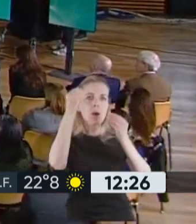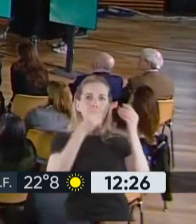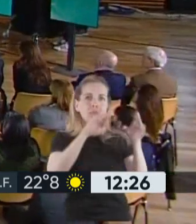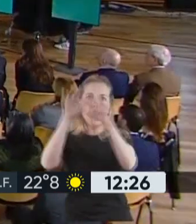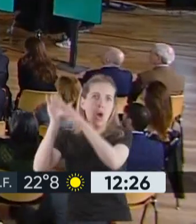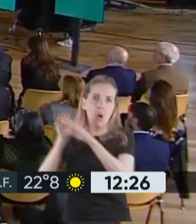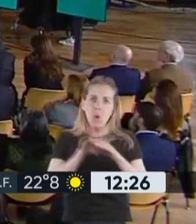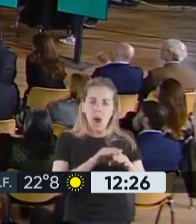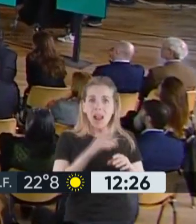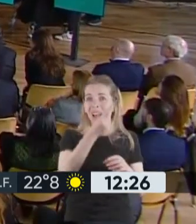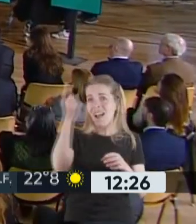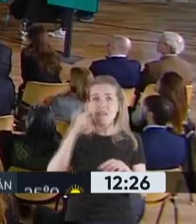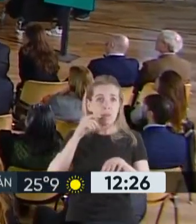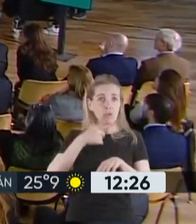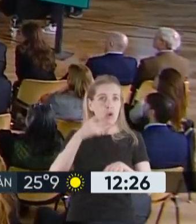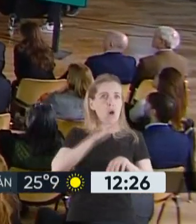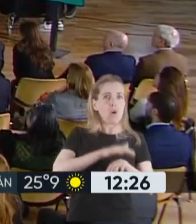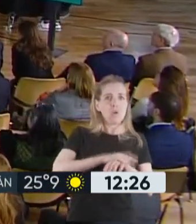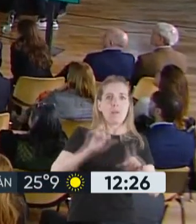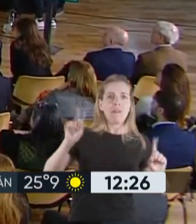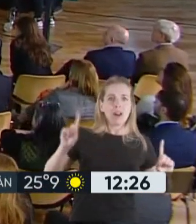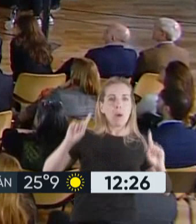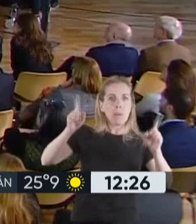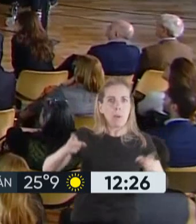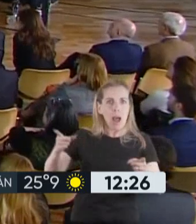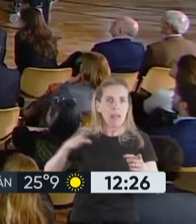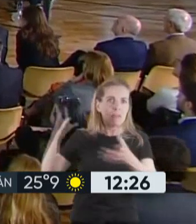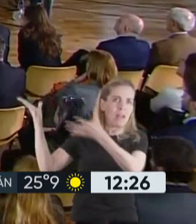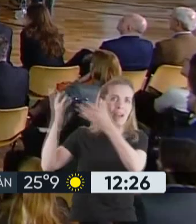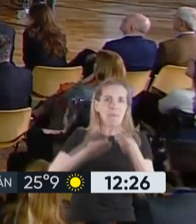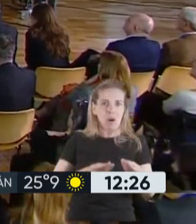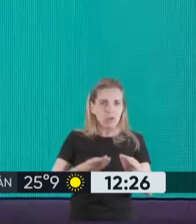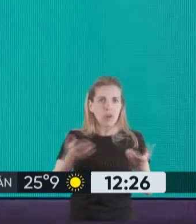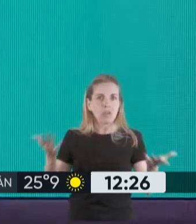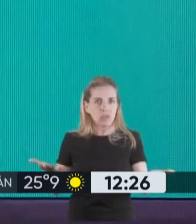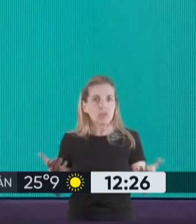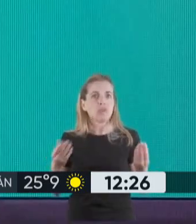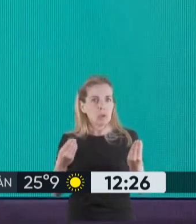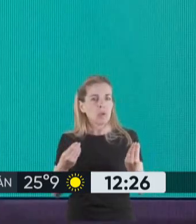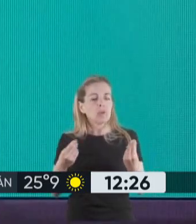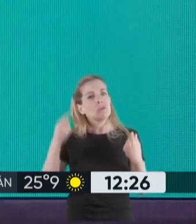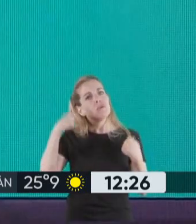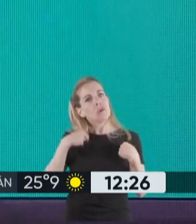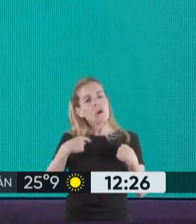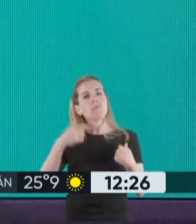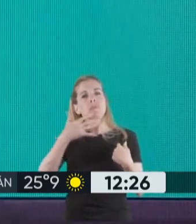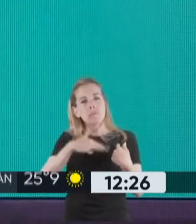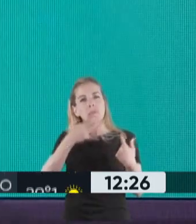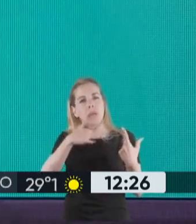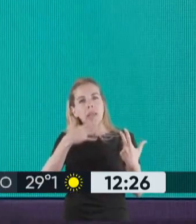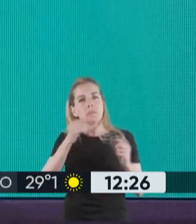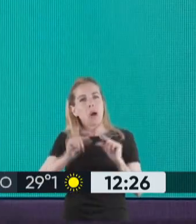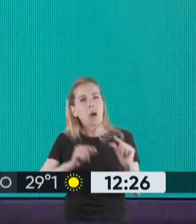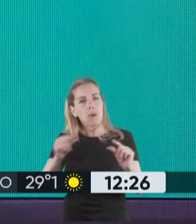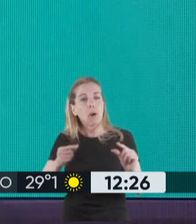yo no causé esto, ¿por qué me dejan solo y me hacen pagar este costo? En todo caso, yo lo aprendí porque fui